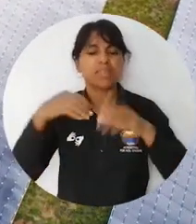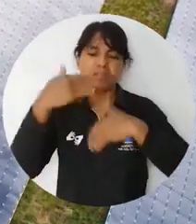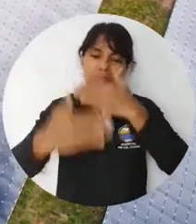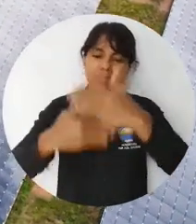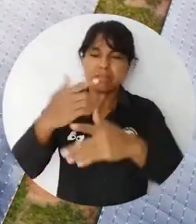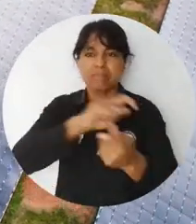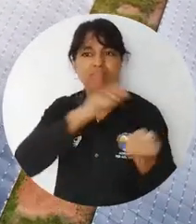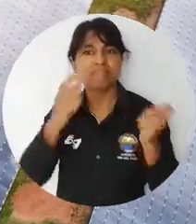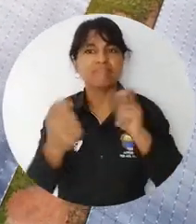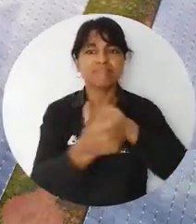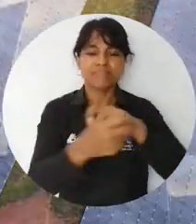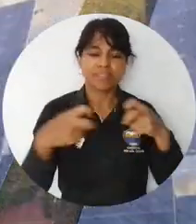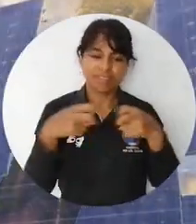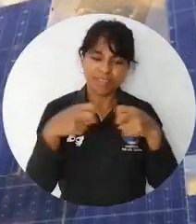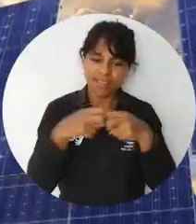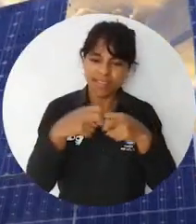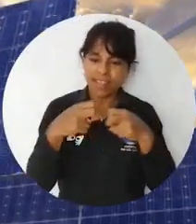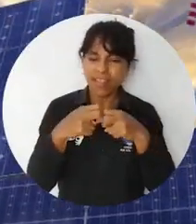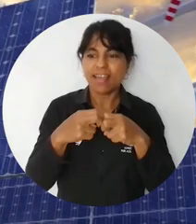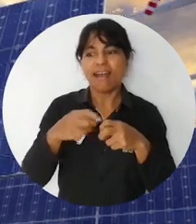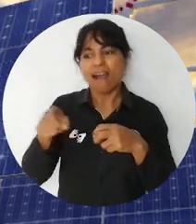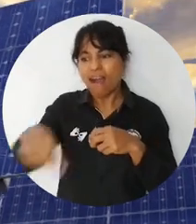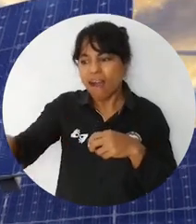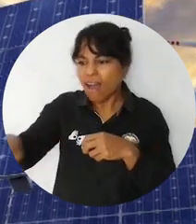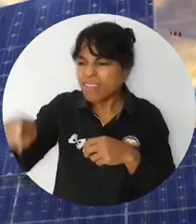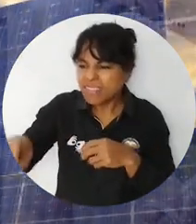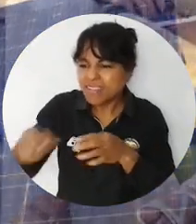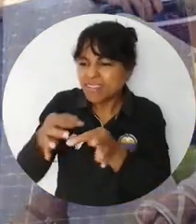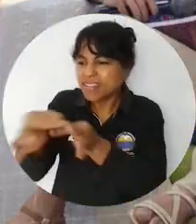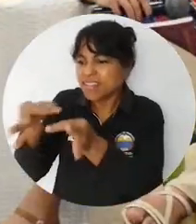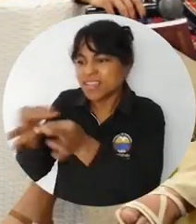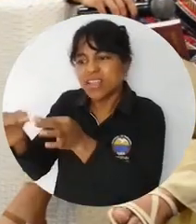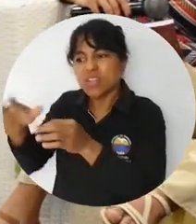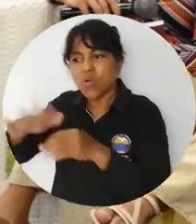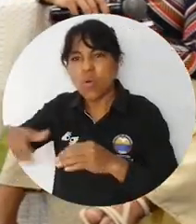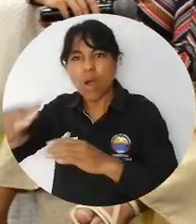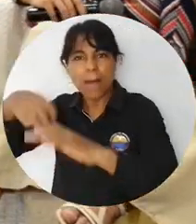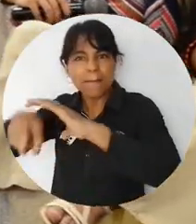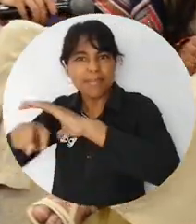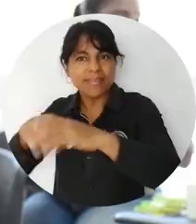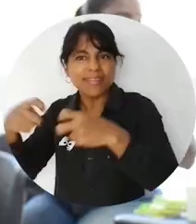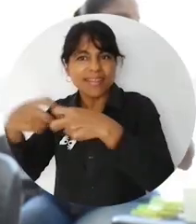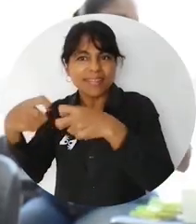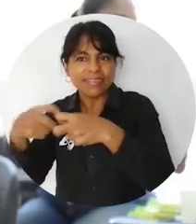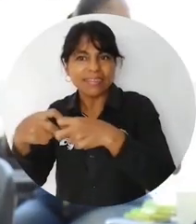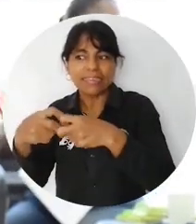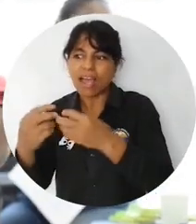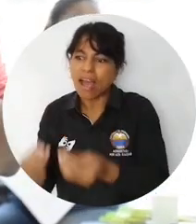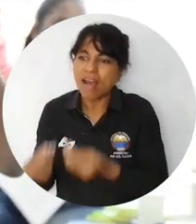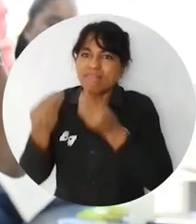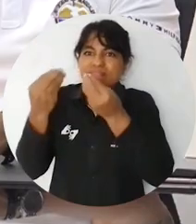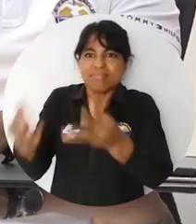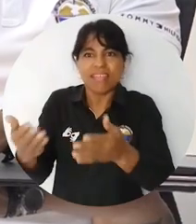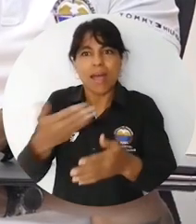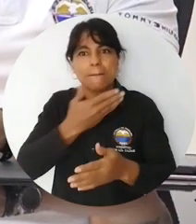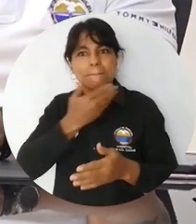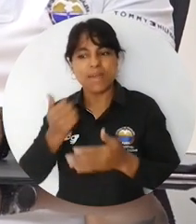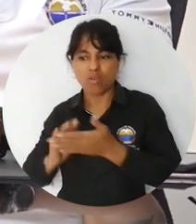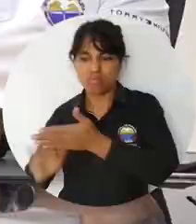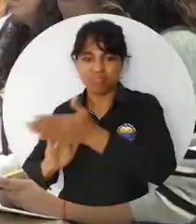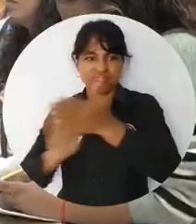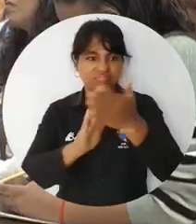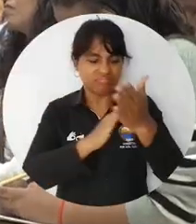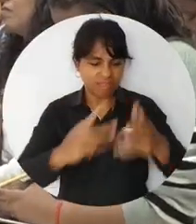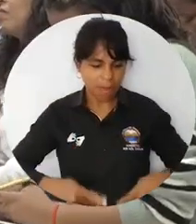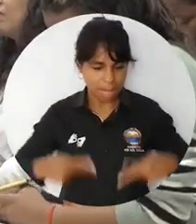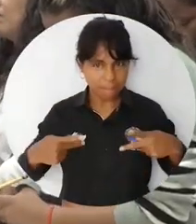de transición energética conforme a las necesidades de los territorios del corredor minero energético y que contribuyan al mejoramiento de la calidad